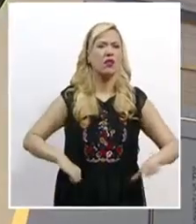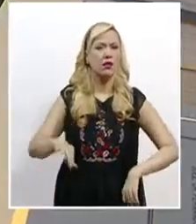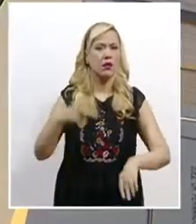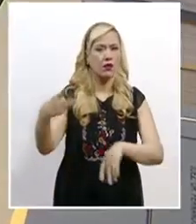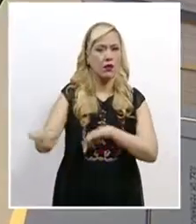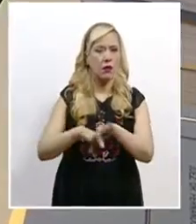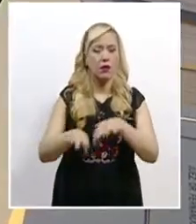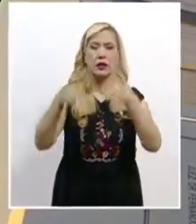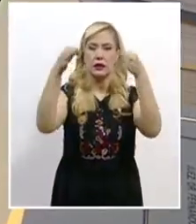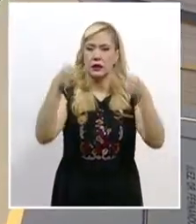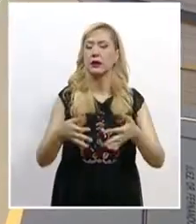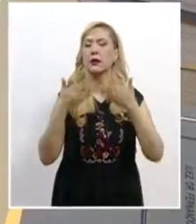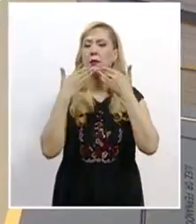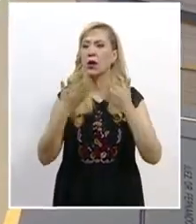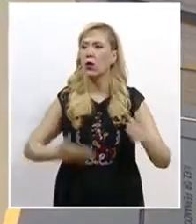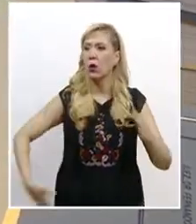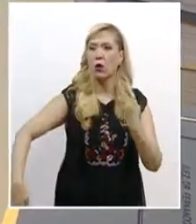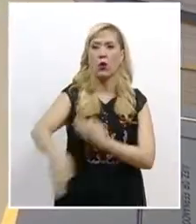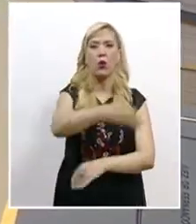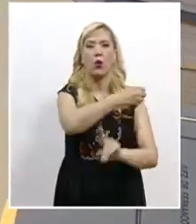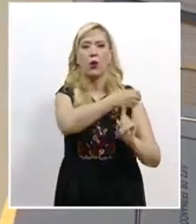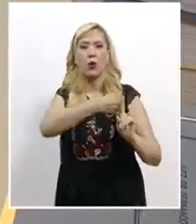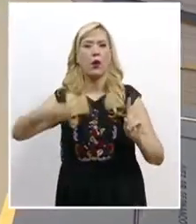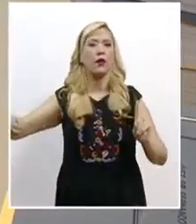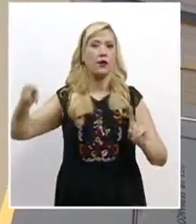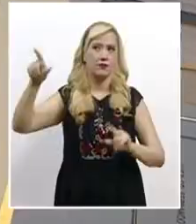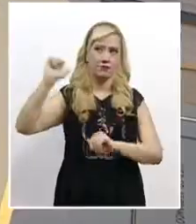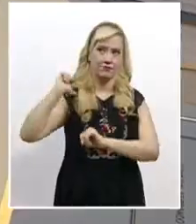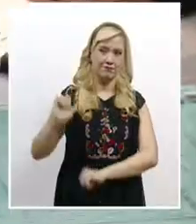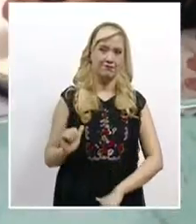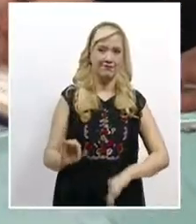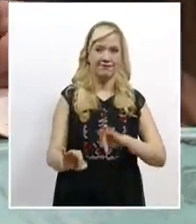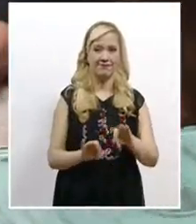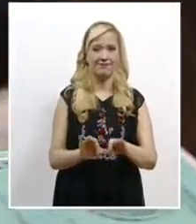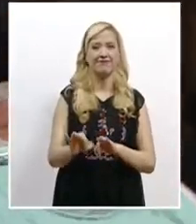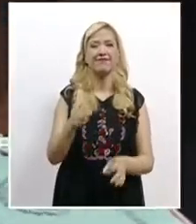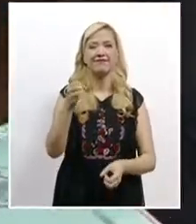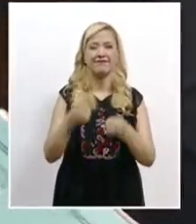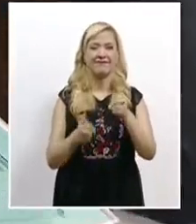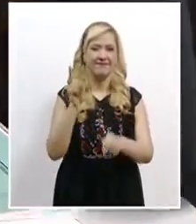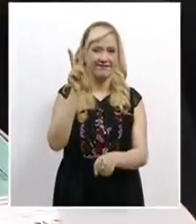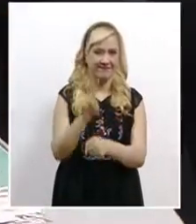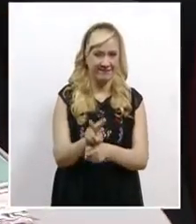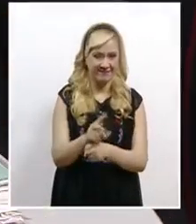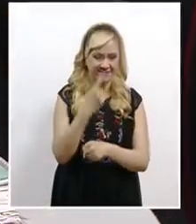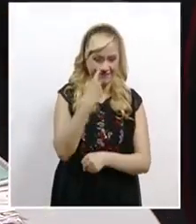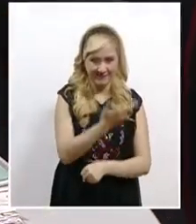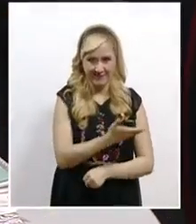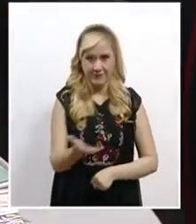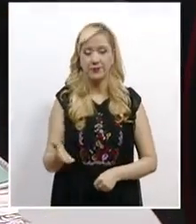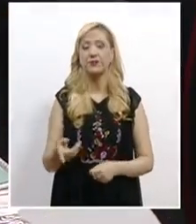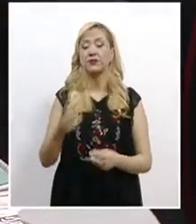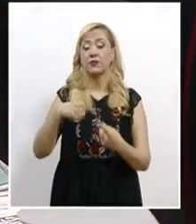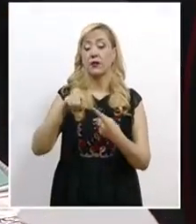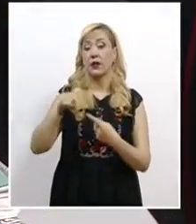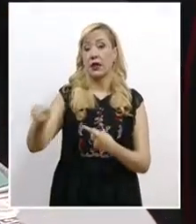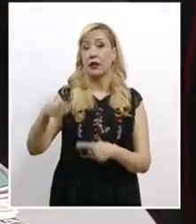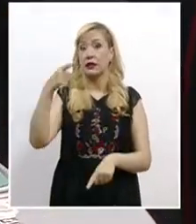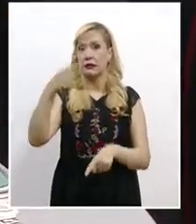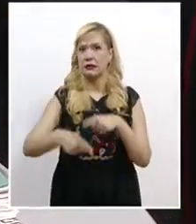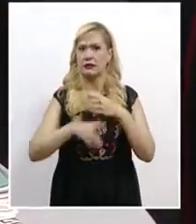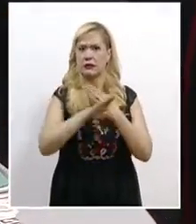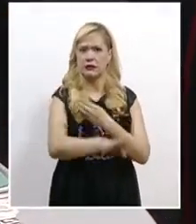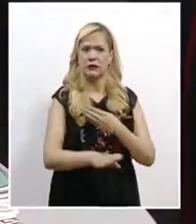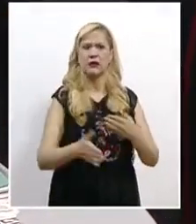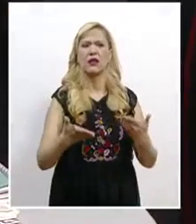para el adecuado funcionamiento del Consejo de la Judicatura Federal. En el caso de la Unidad de Prevención y Combate a la Violencia Laboral